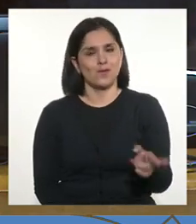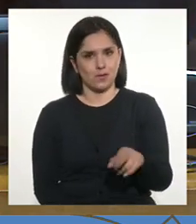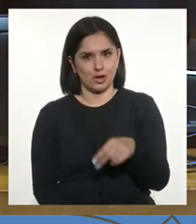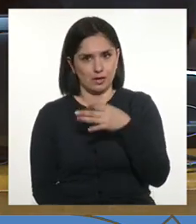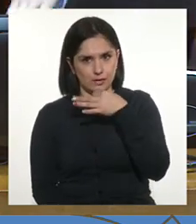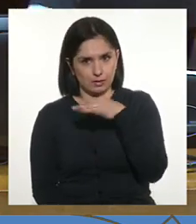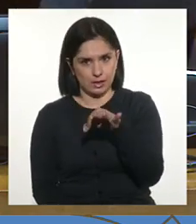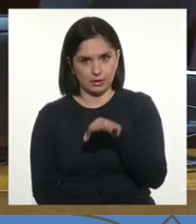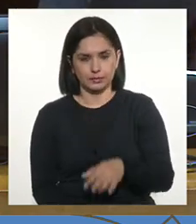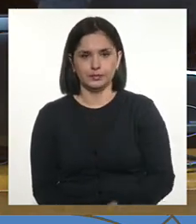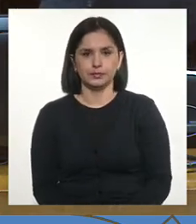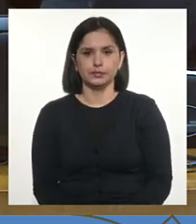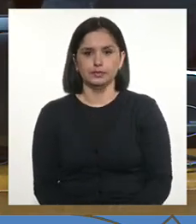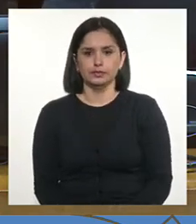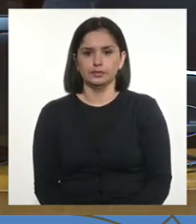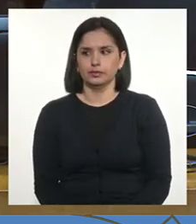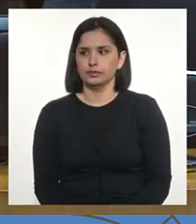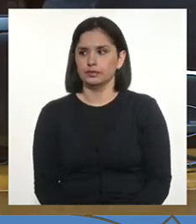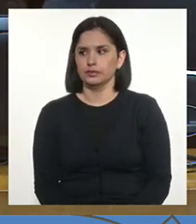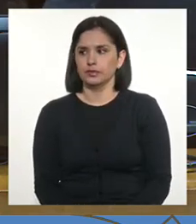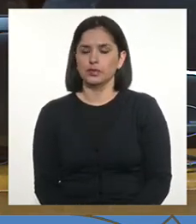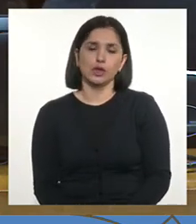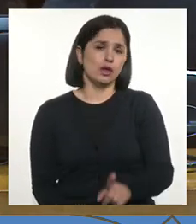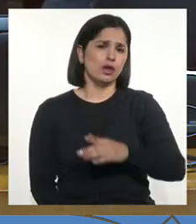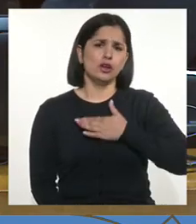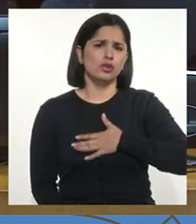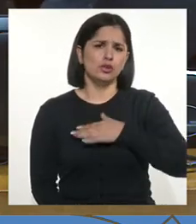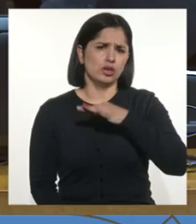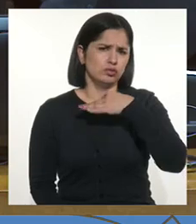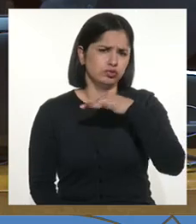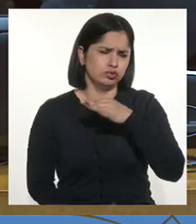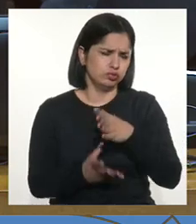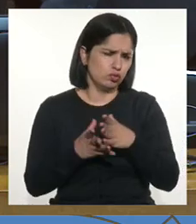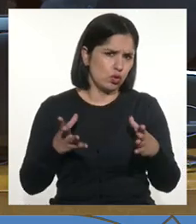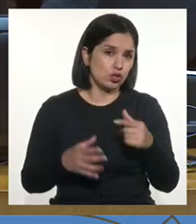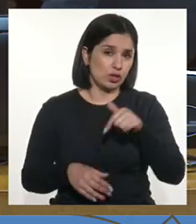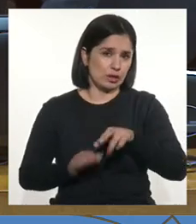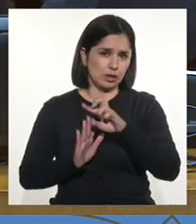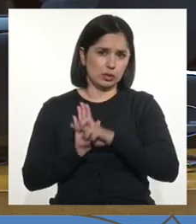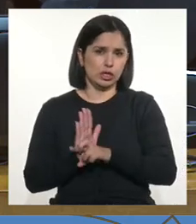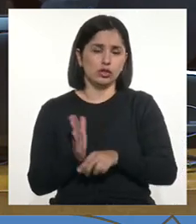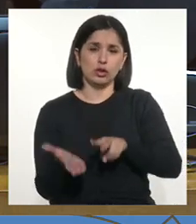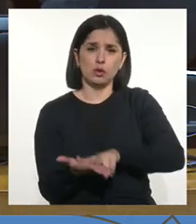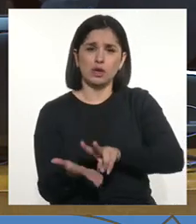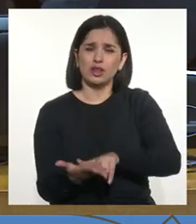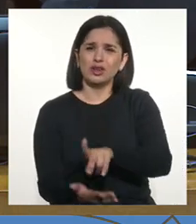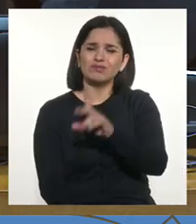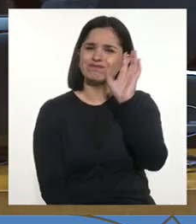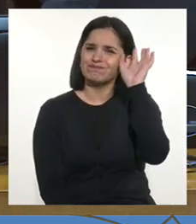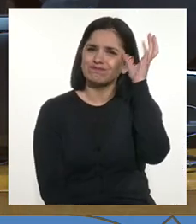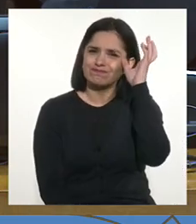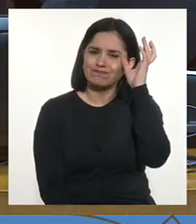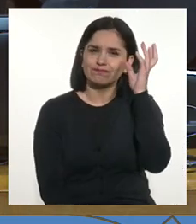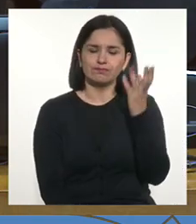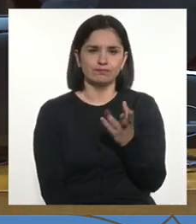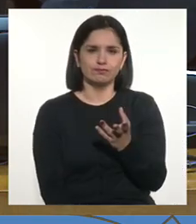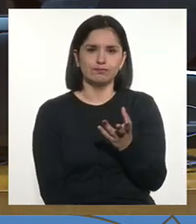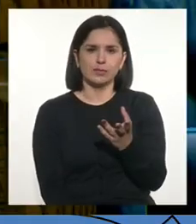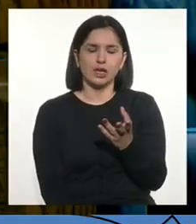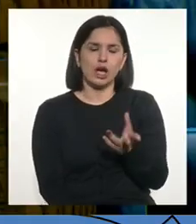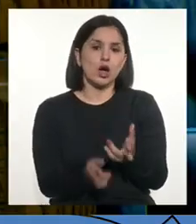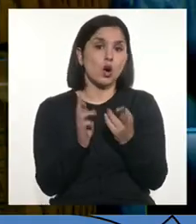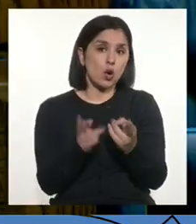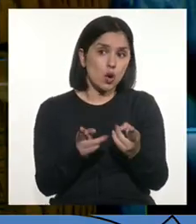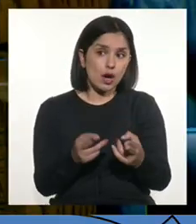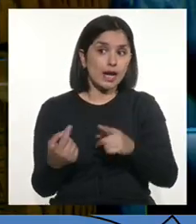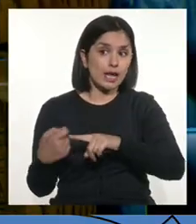cariño me la tomo mi tiempo porque no espero hablar tanto sobre este proyecto en realidad yo todavía no entiendo y espero que